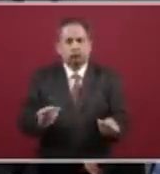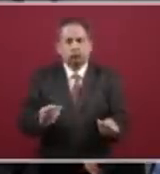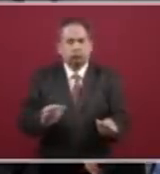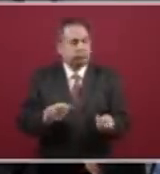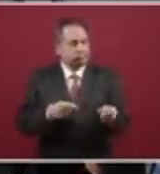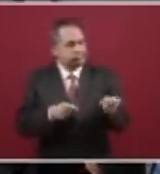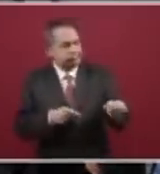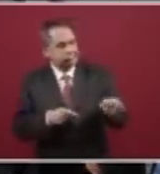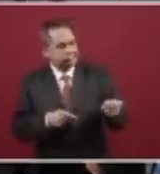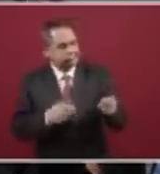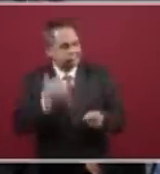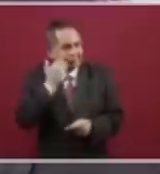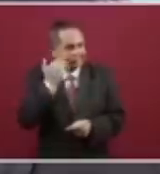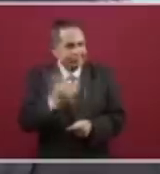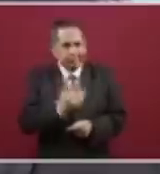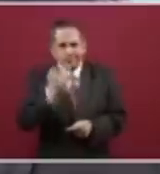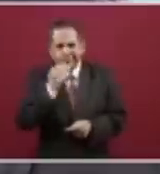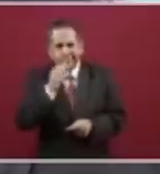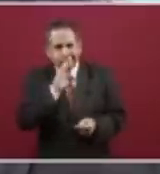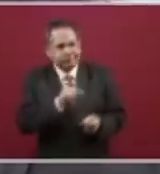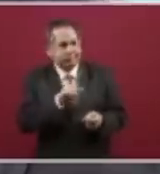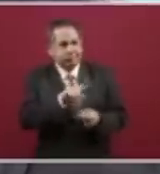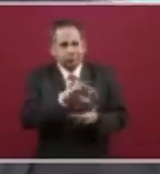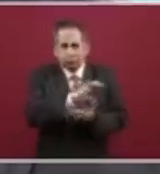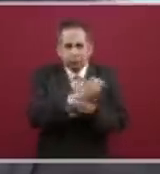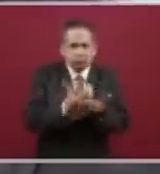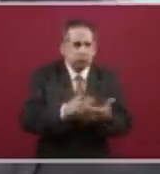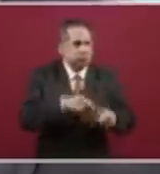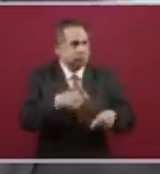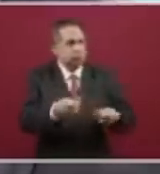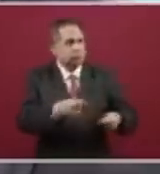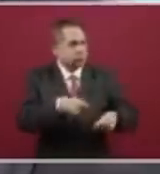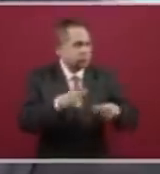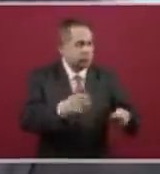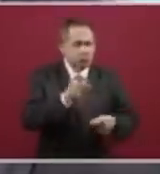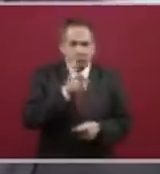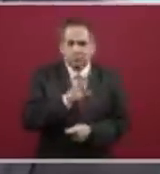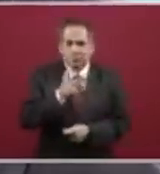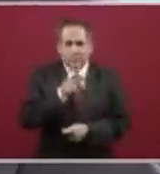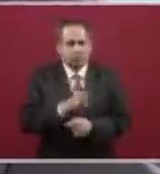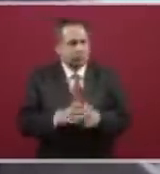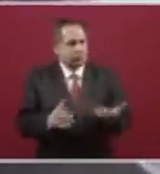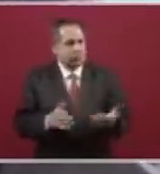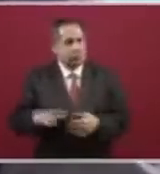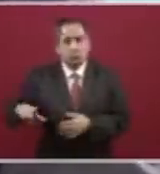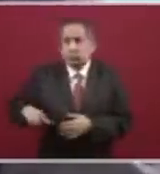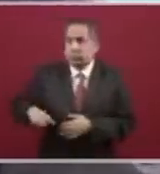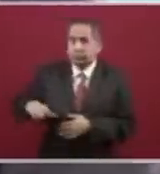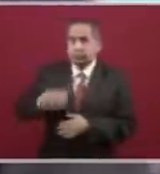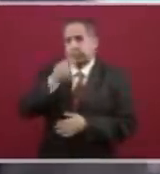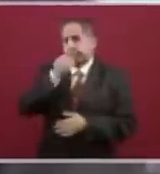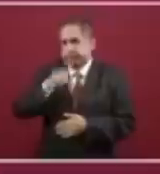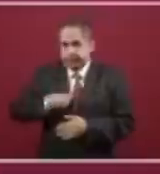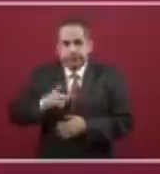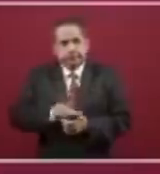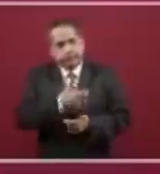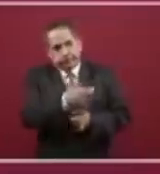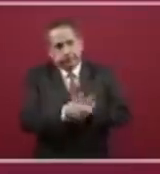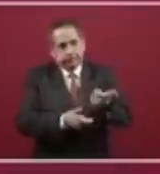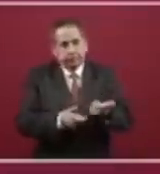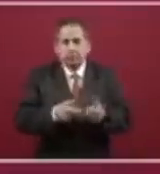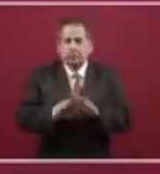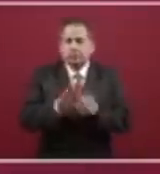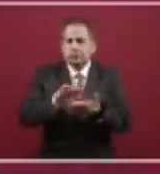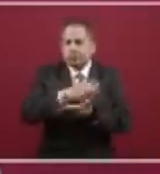de concepción y contratación y comprometí a las decisiones soberanas a través de complejos